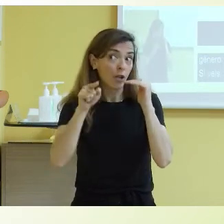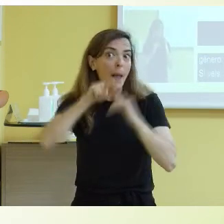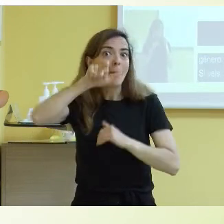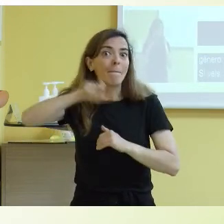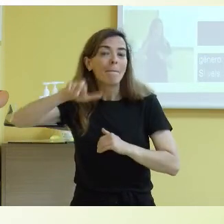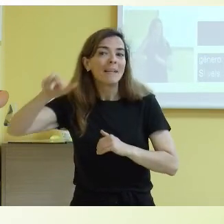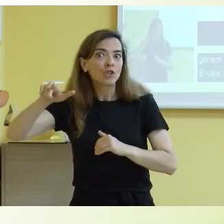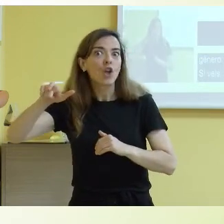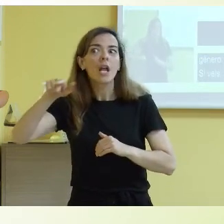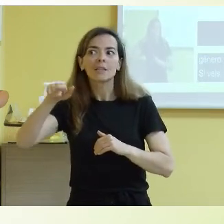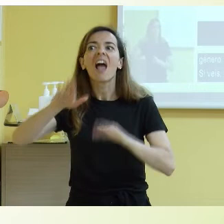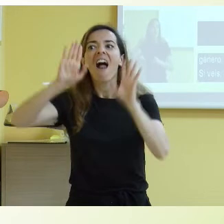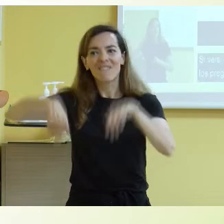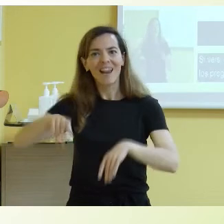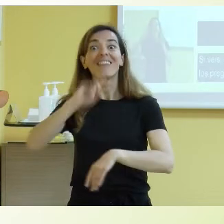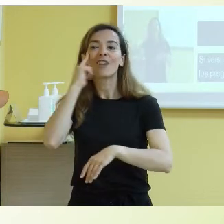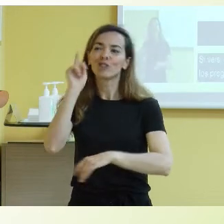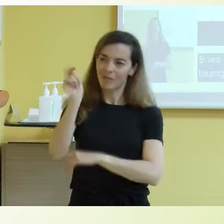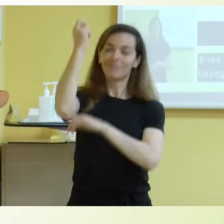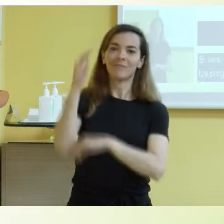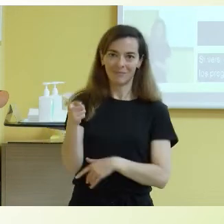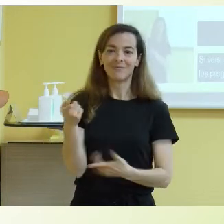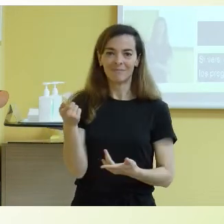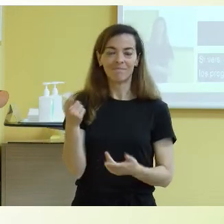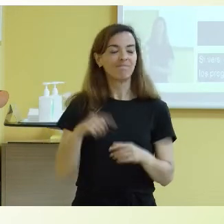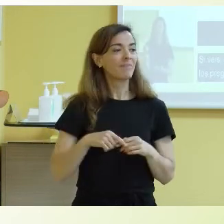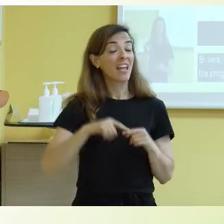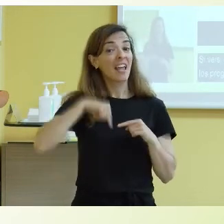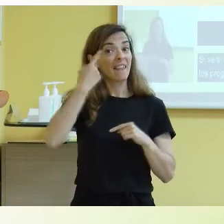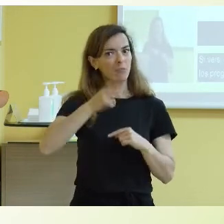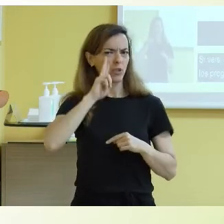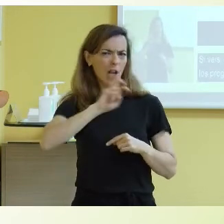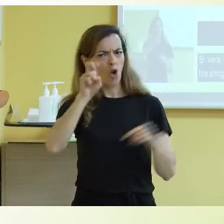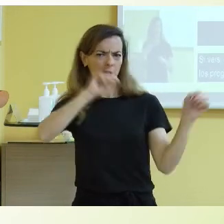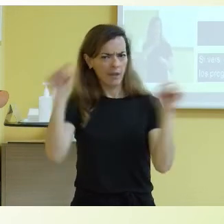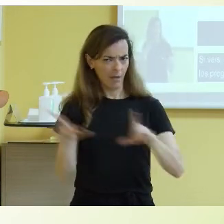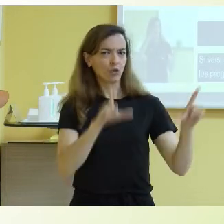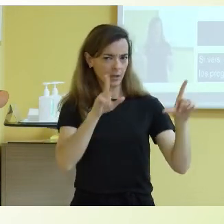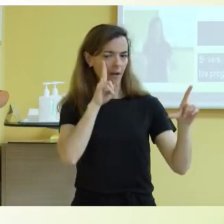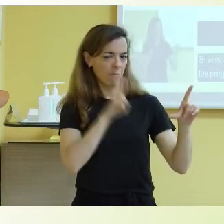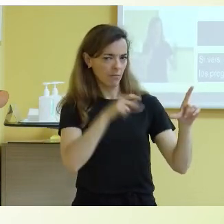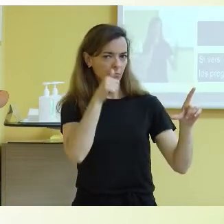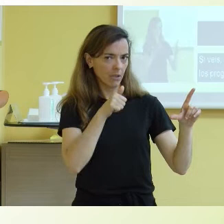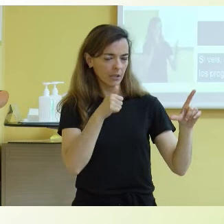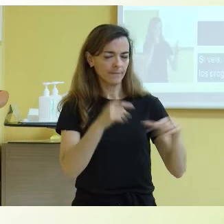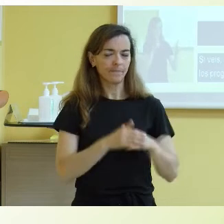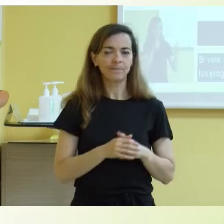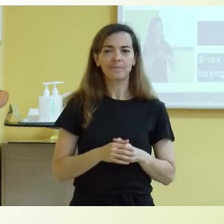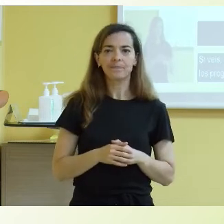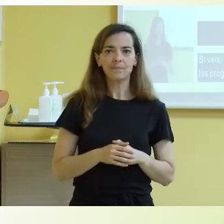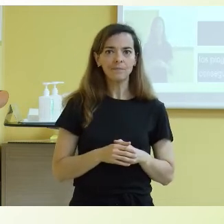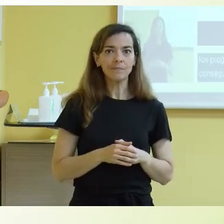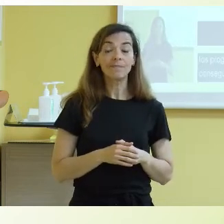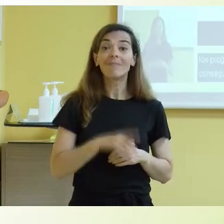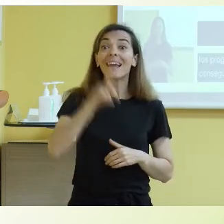que los conseguimos hacer un diagnóstico. Luego entraremos en la siguiente diapositiva para que veáis a dónde quiero llegar.